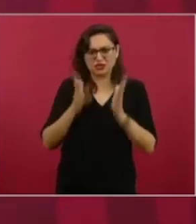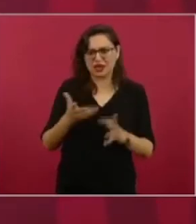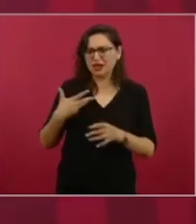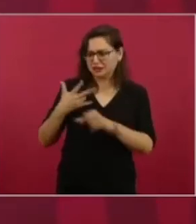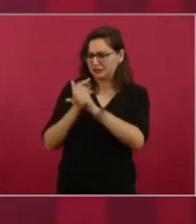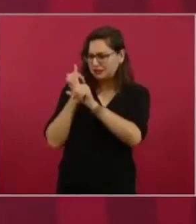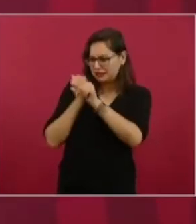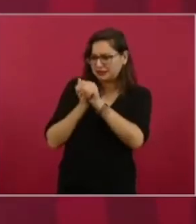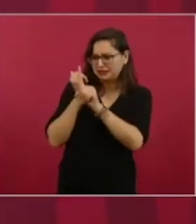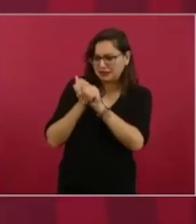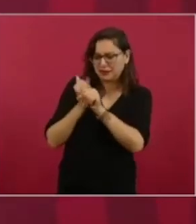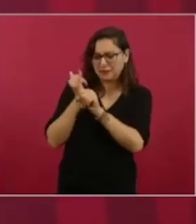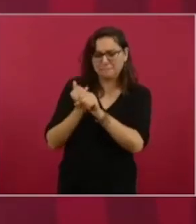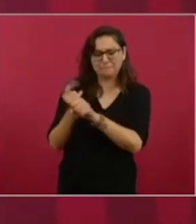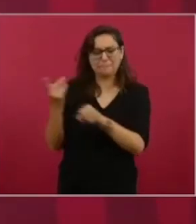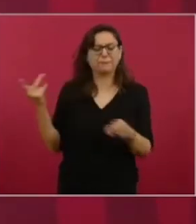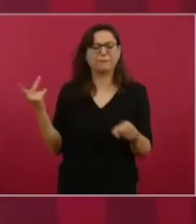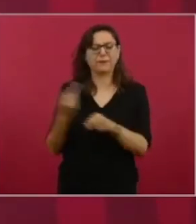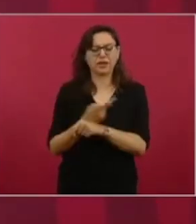maestro,